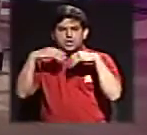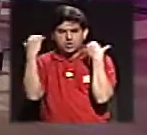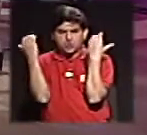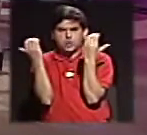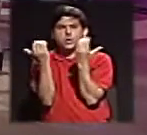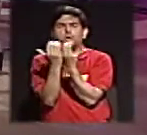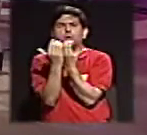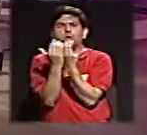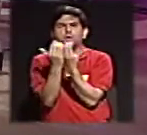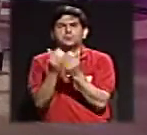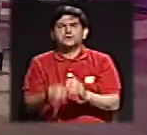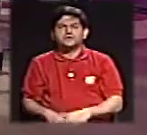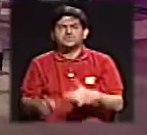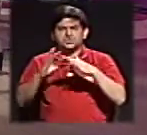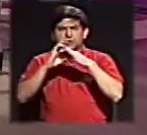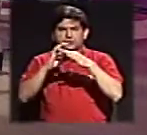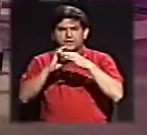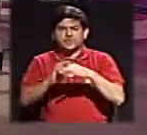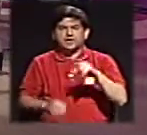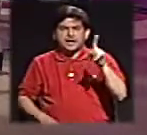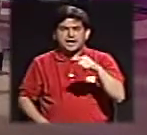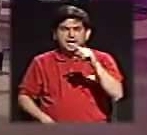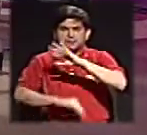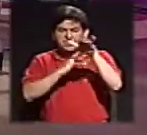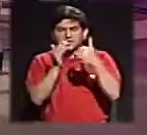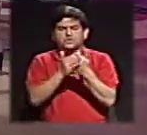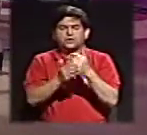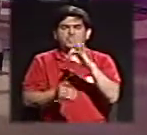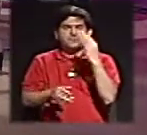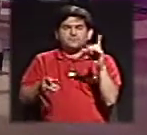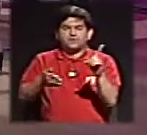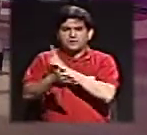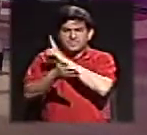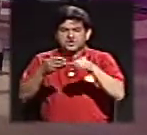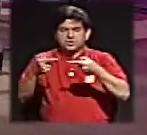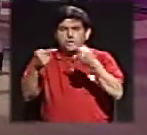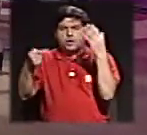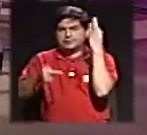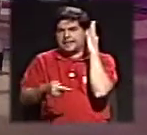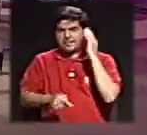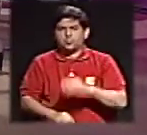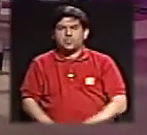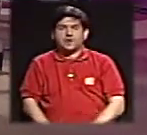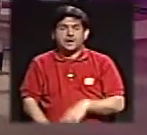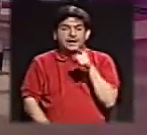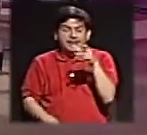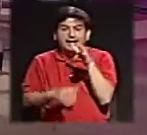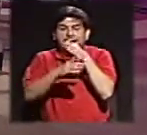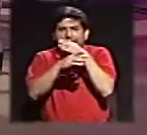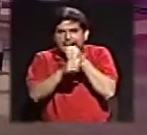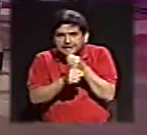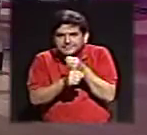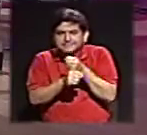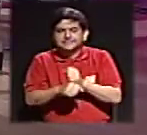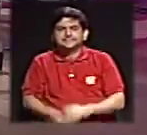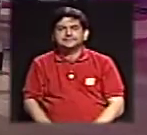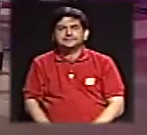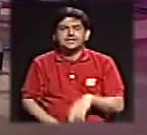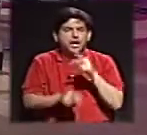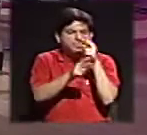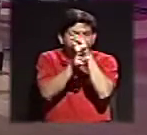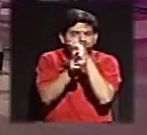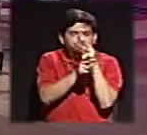Comisión sobre la eliminación de todas las formas de discriminación contra la mujer, que es la que hace el